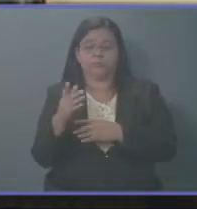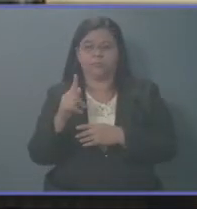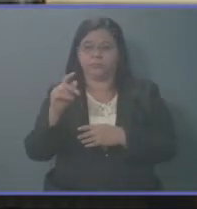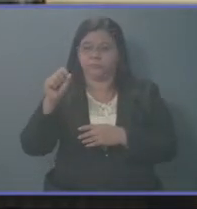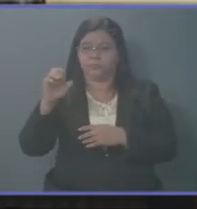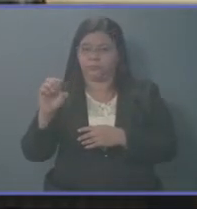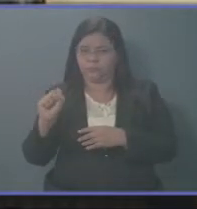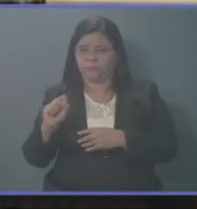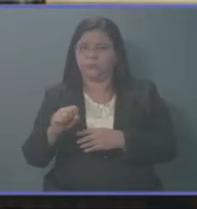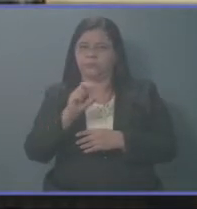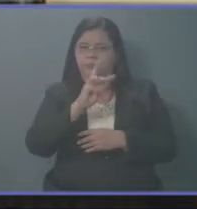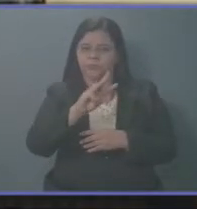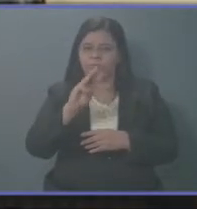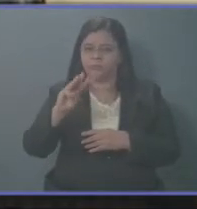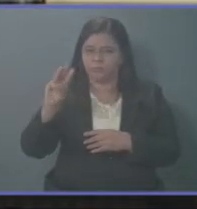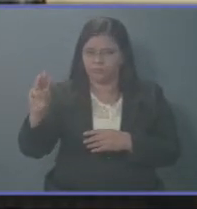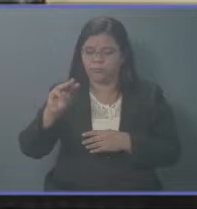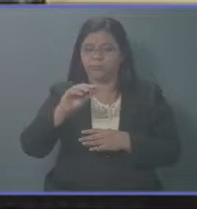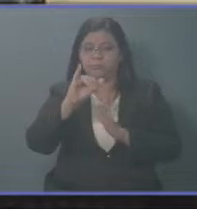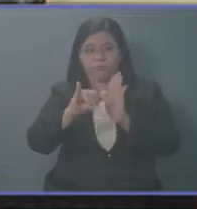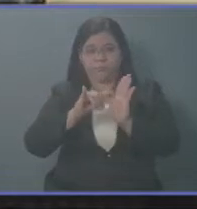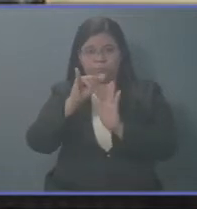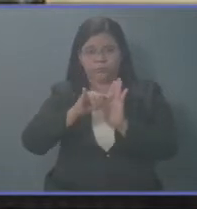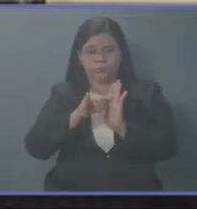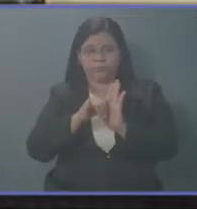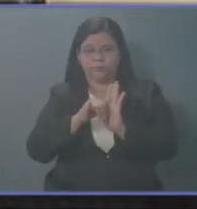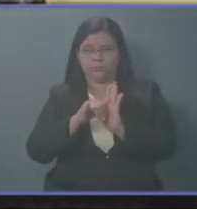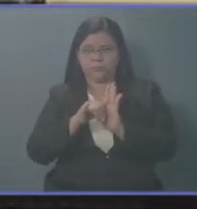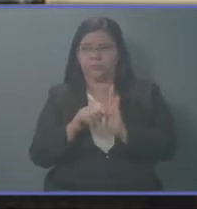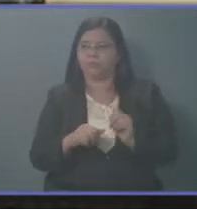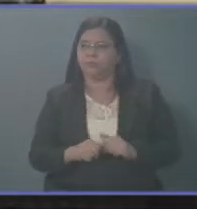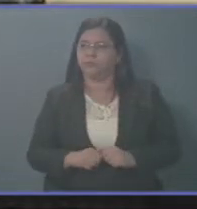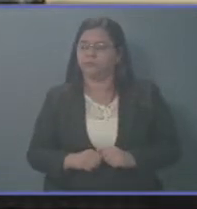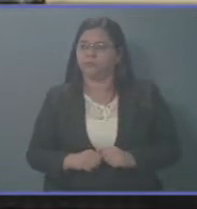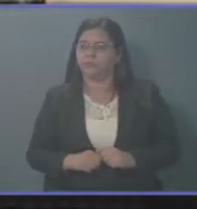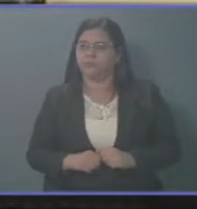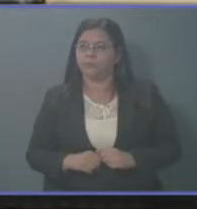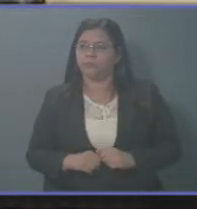https www.youtube con Watt